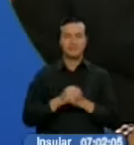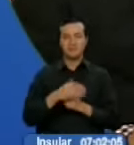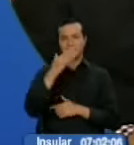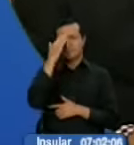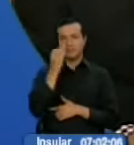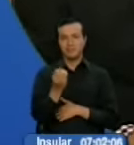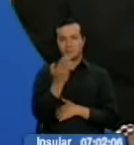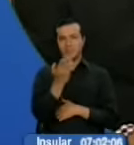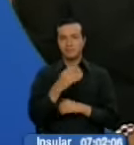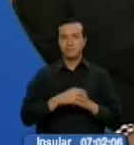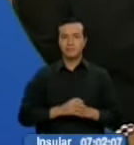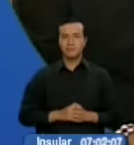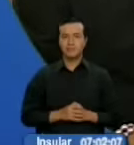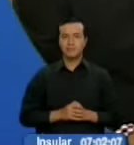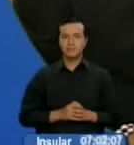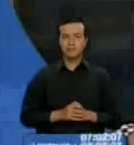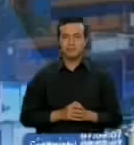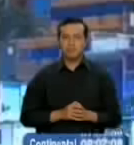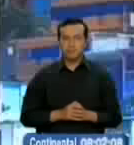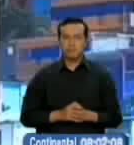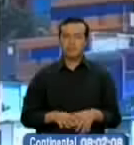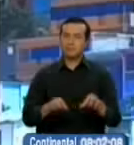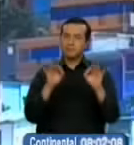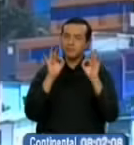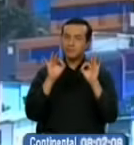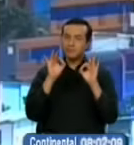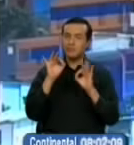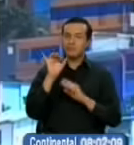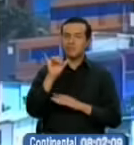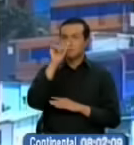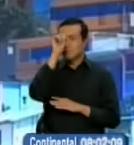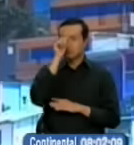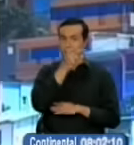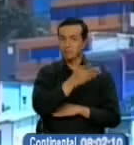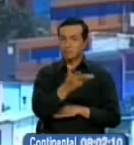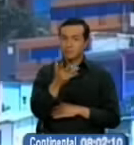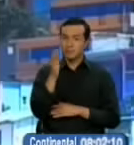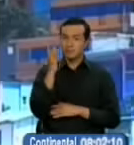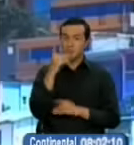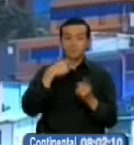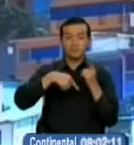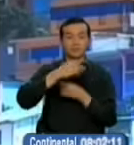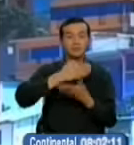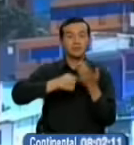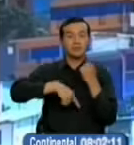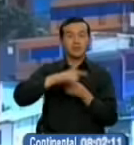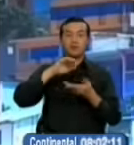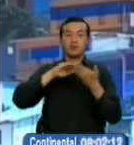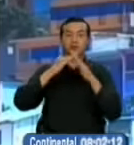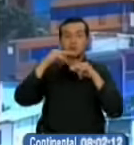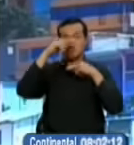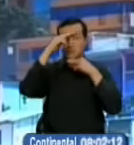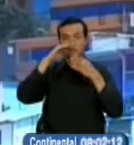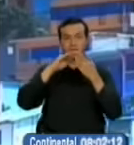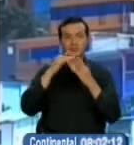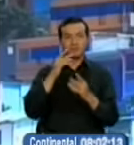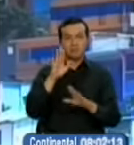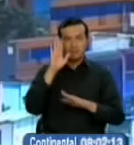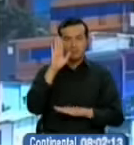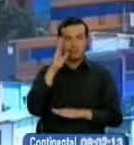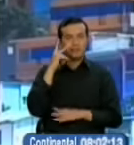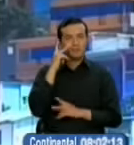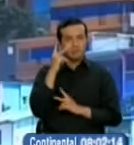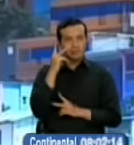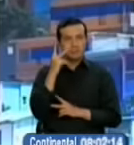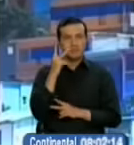días. Que tengas un excelente fin de semana, compañero. Bueno, a la vuelta de la pausa, si viene la comunidad, les prometo que les vamos a